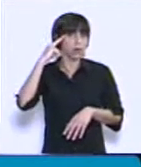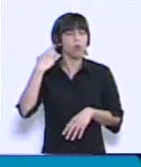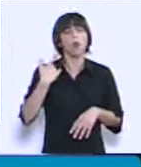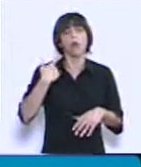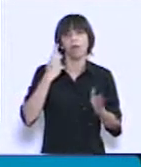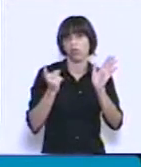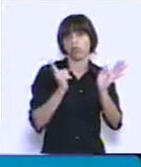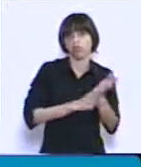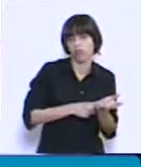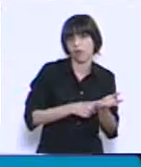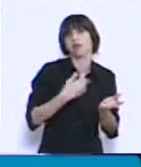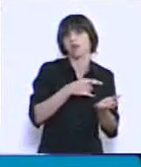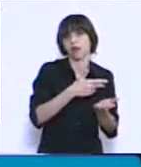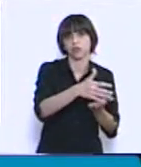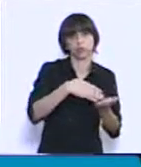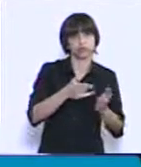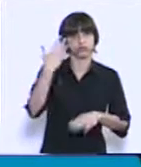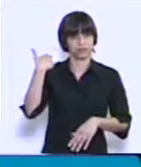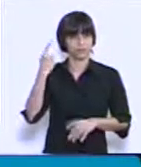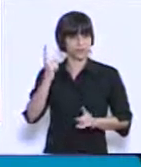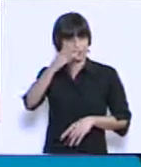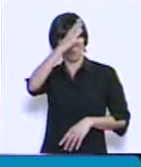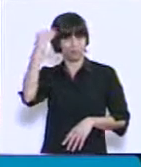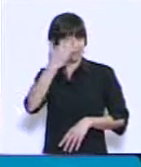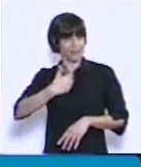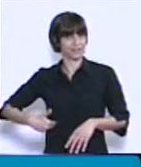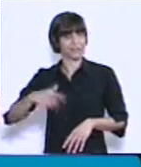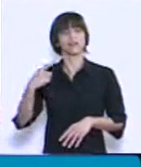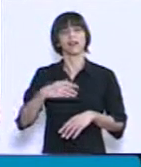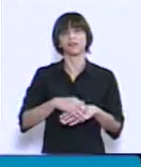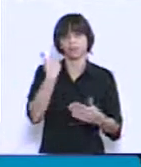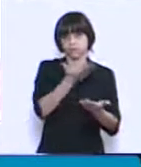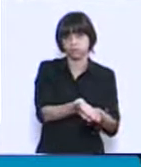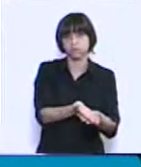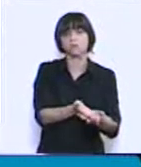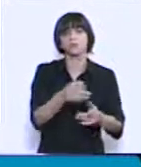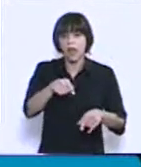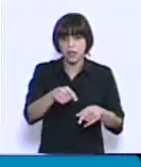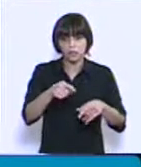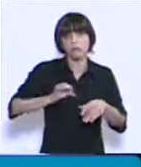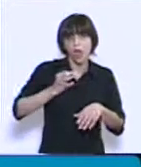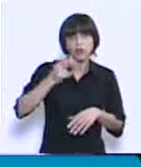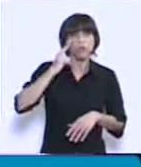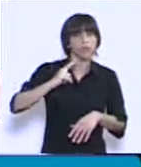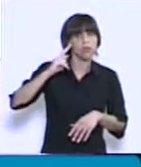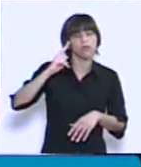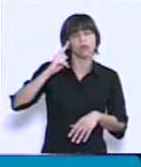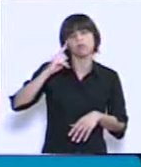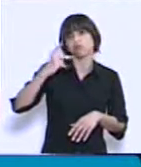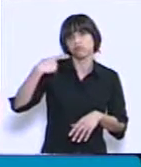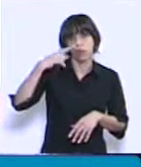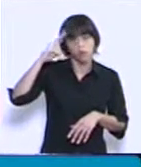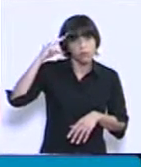decreto de la entonces presidenta Cristina Fernández de Kirchner. Y a partir de ahí, tanto desde distintos bloques